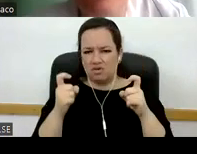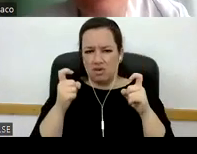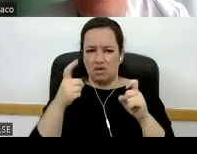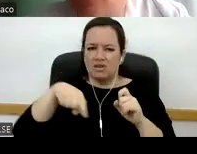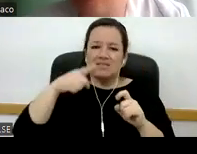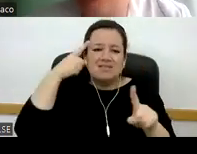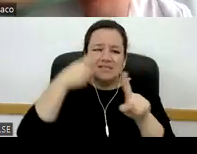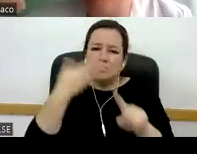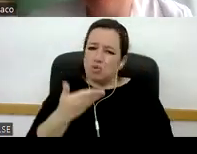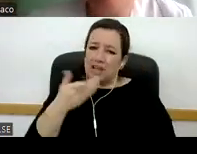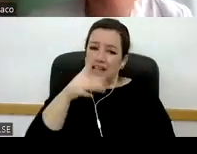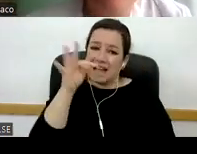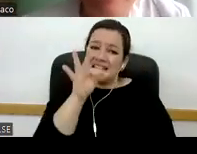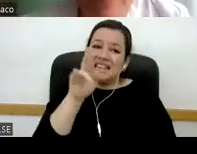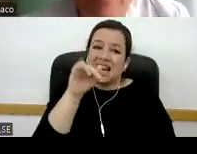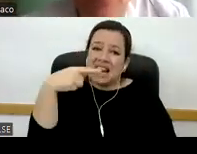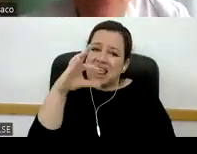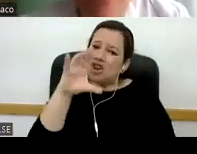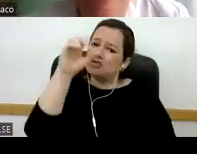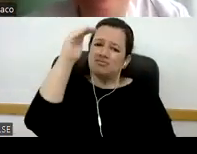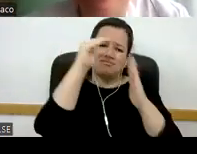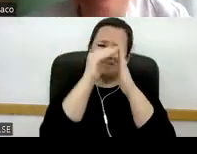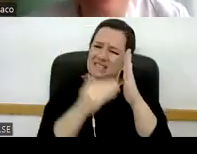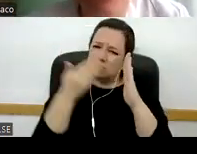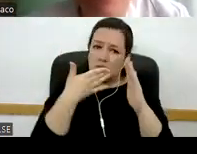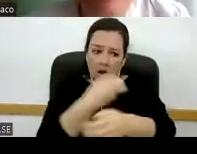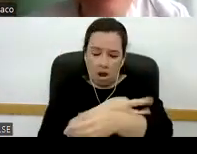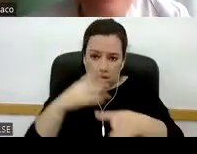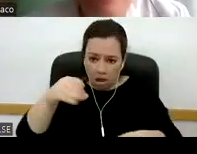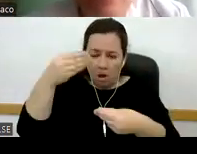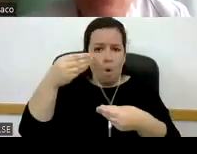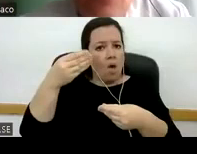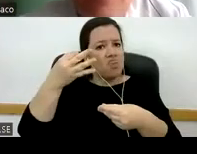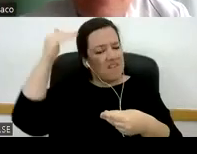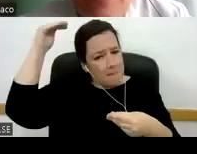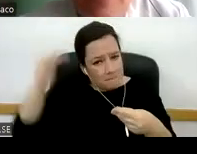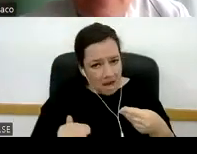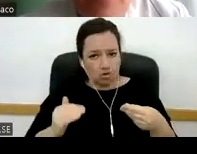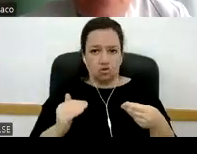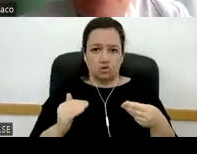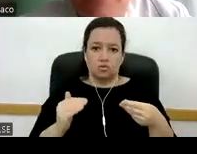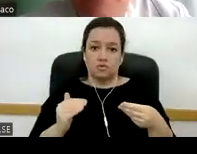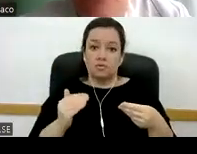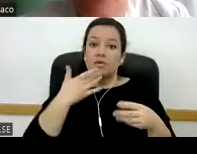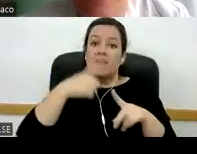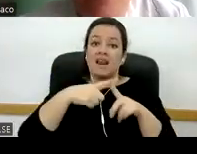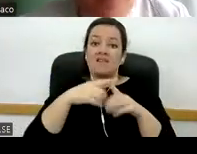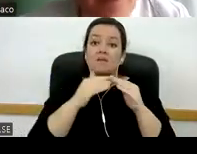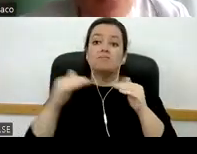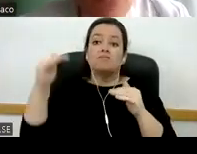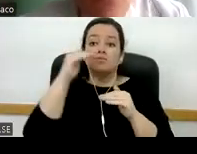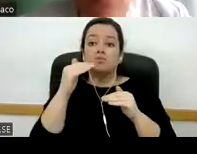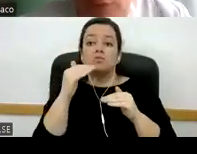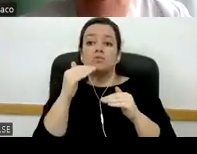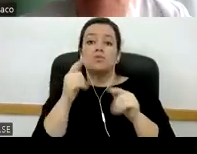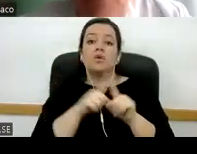los triglicéridos si nos encontramos con los triglicéridos elevados en una analítica cualquiera. Los niveles elevados de triglicéridos suelen deberse bien